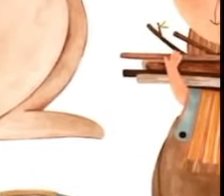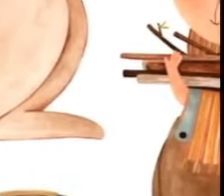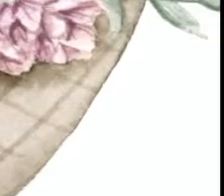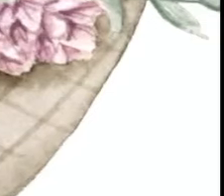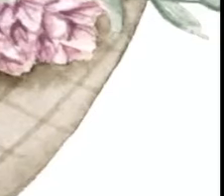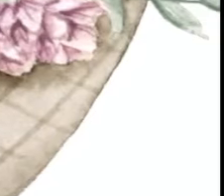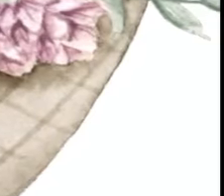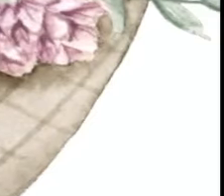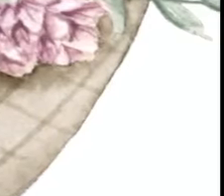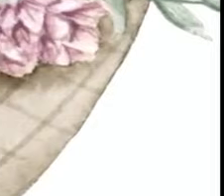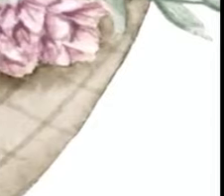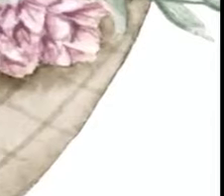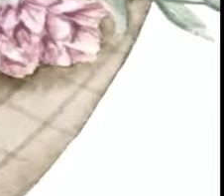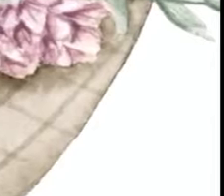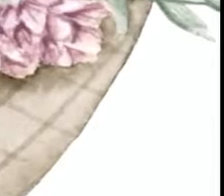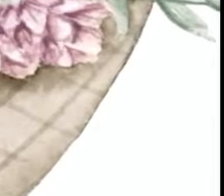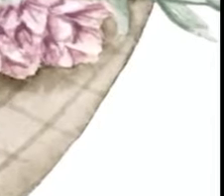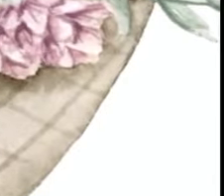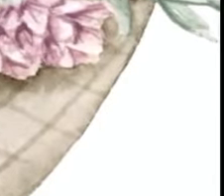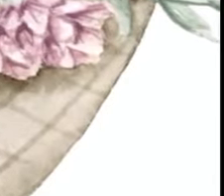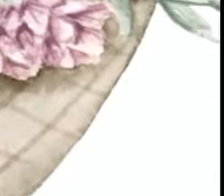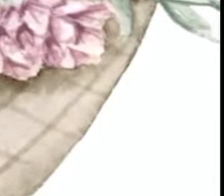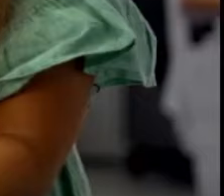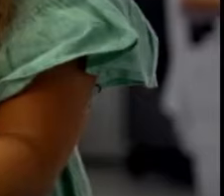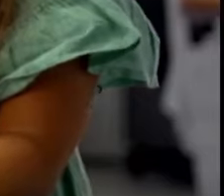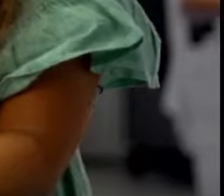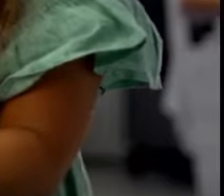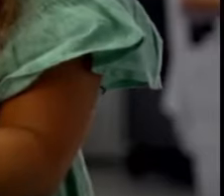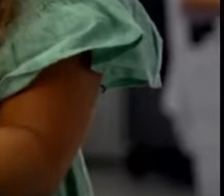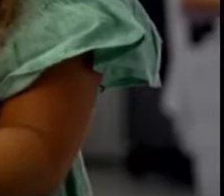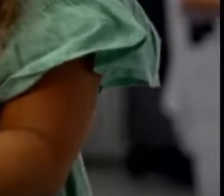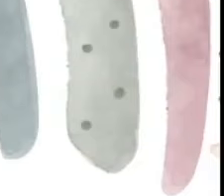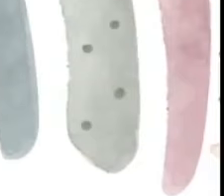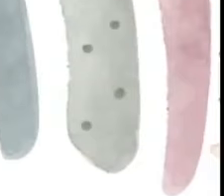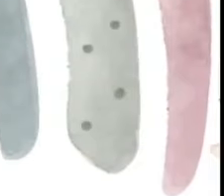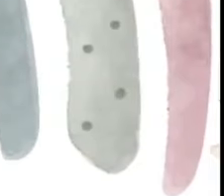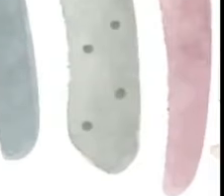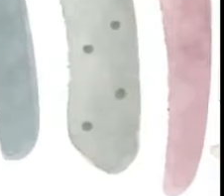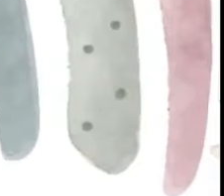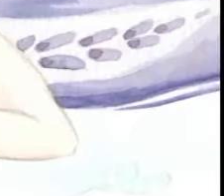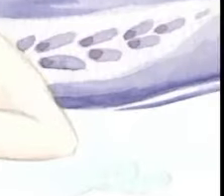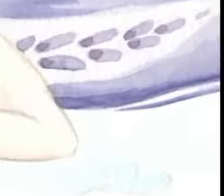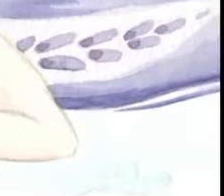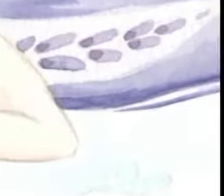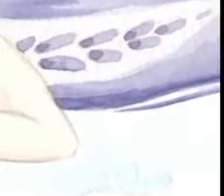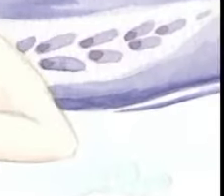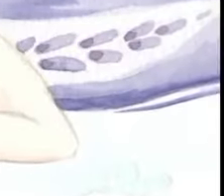se embarquen en esa magia y en ese sueño de Kids Ilustrados.